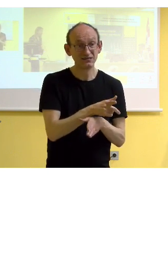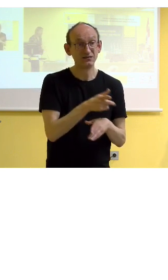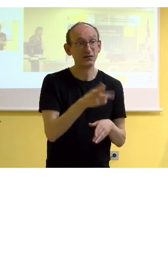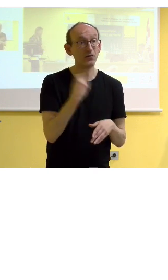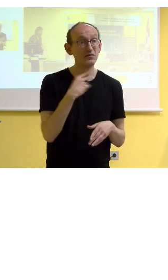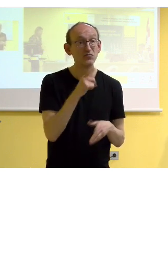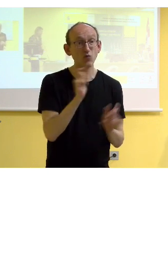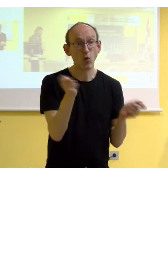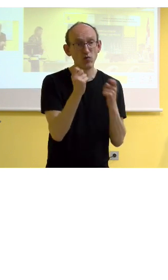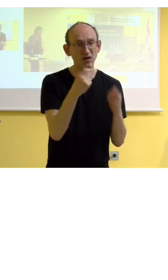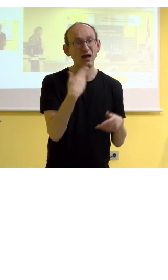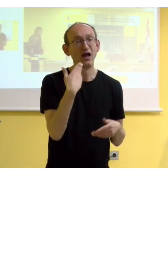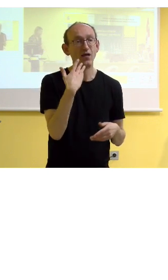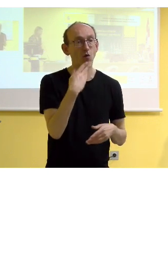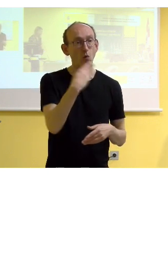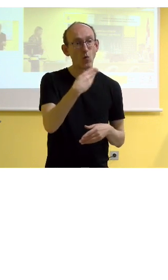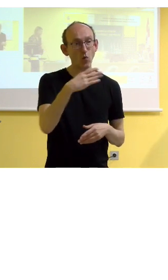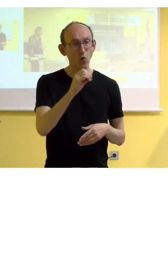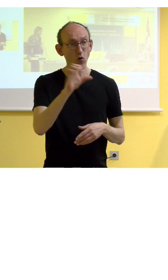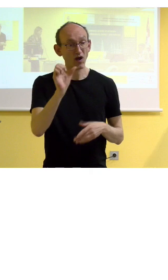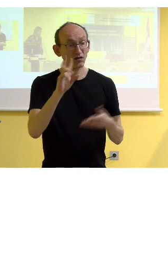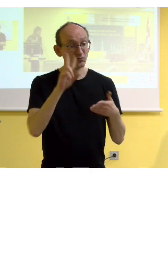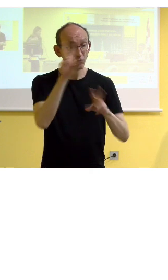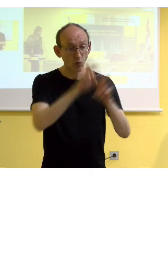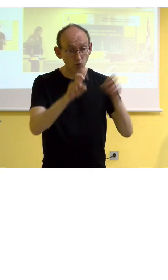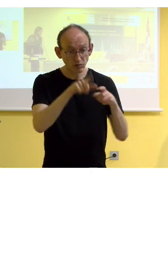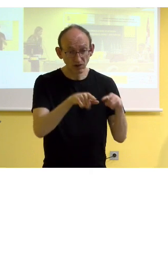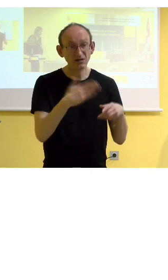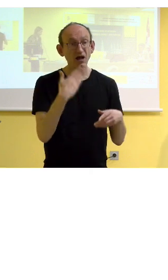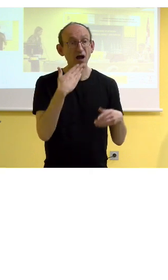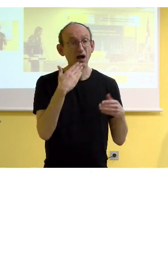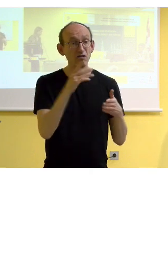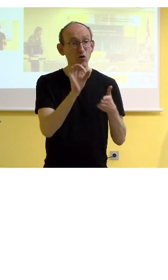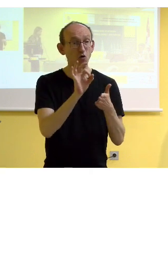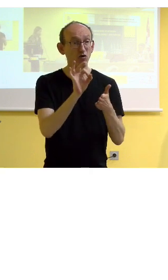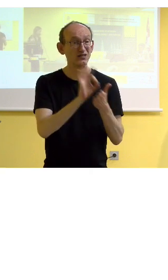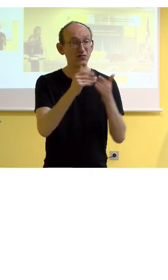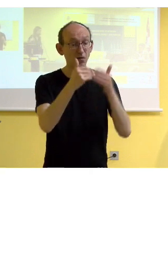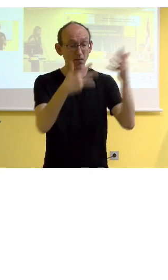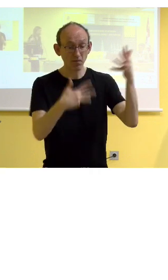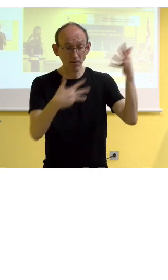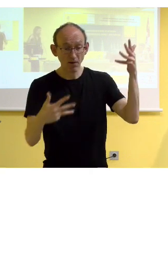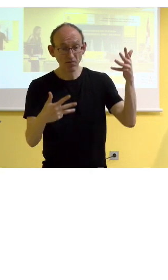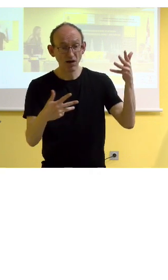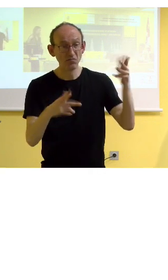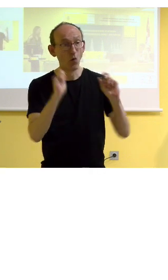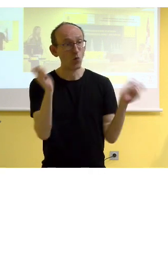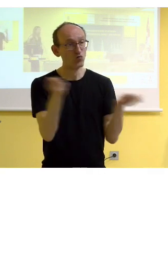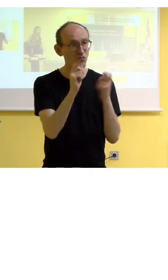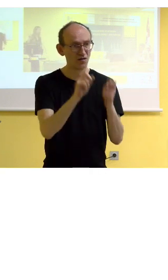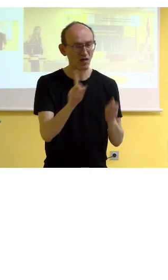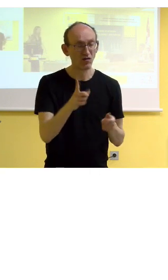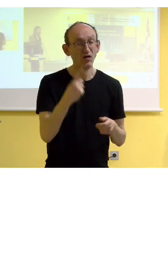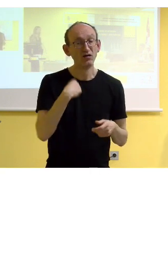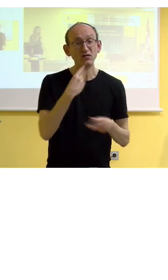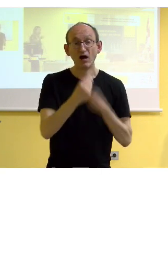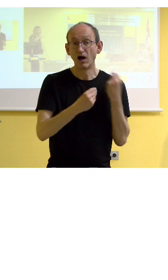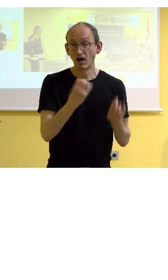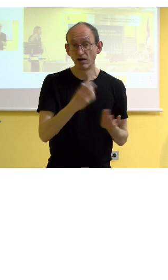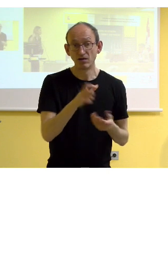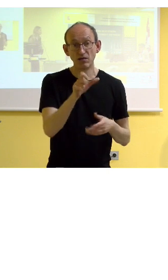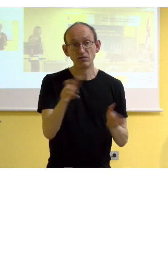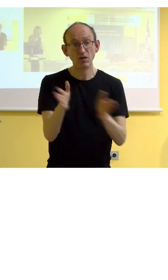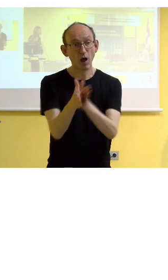tal. O sea, tú vas al BOE y no está publicado esta ampliación de la cartera. Nosotros lo que hicimos fue una reunión y comunicárselo a todos